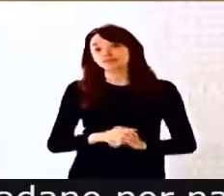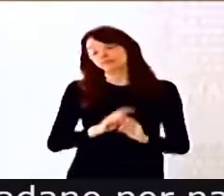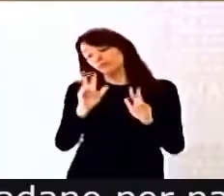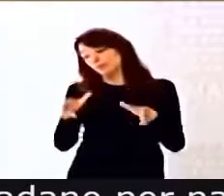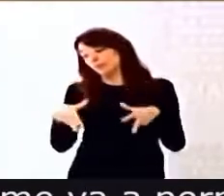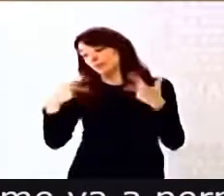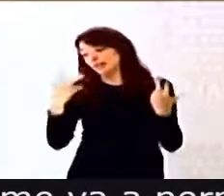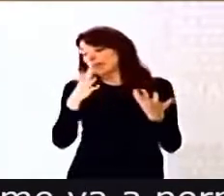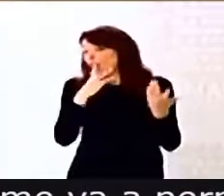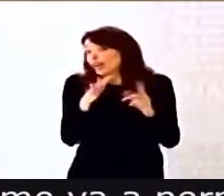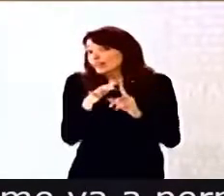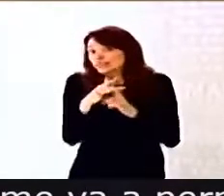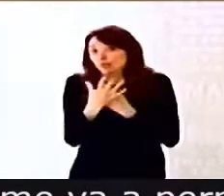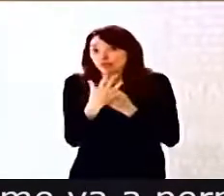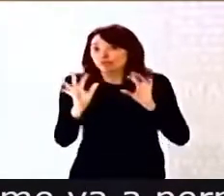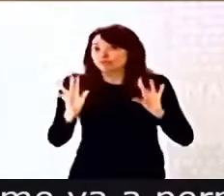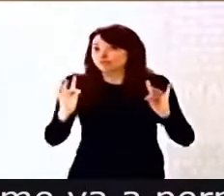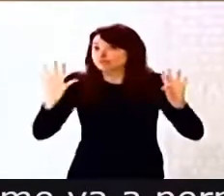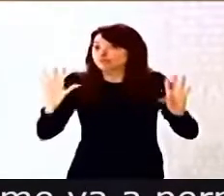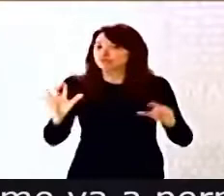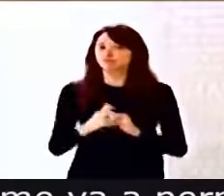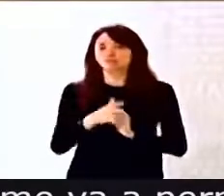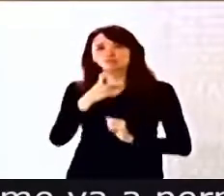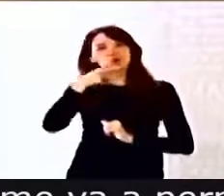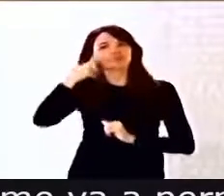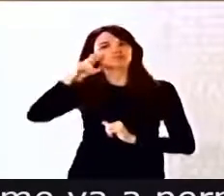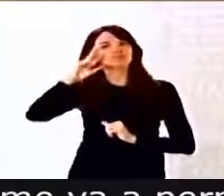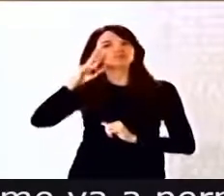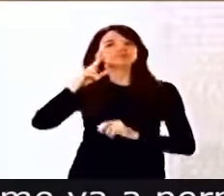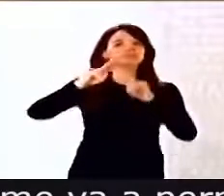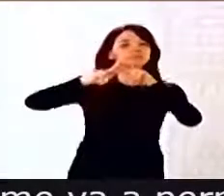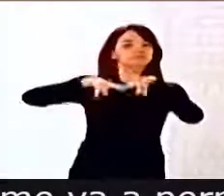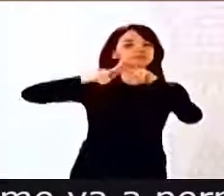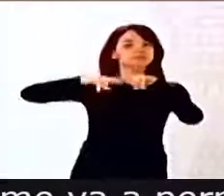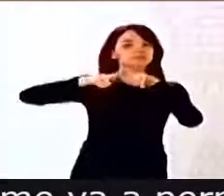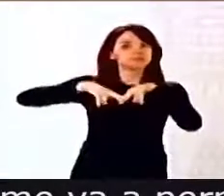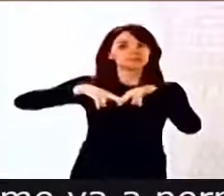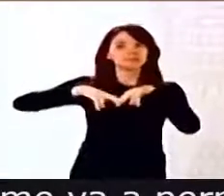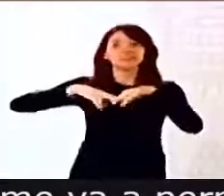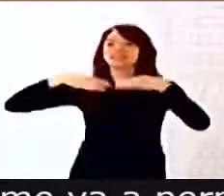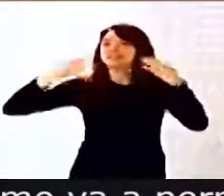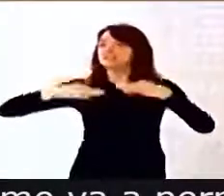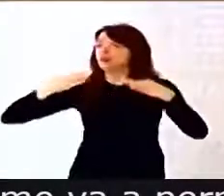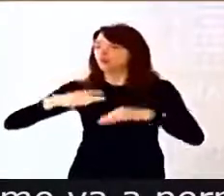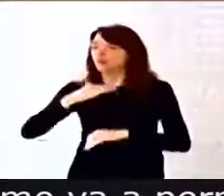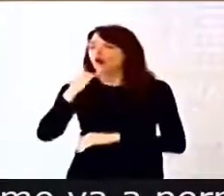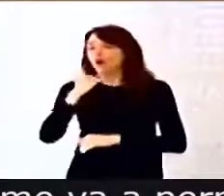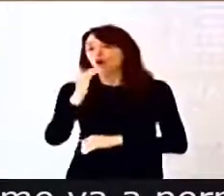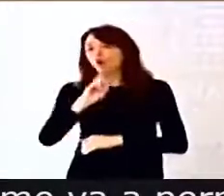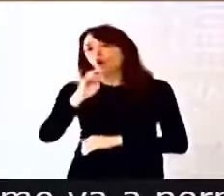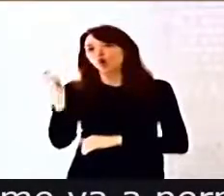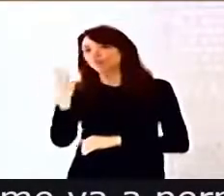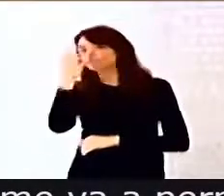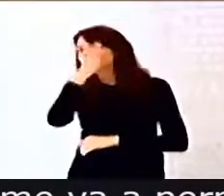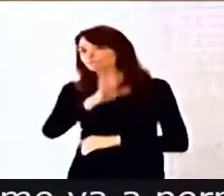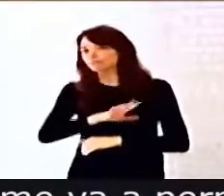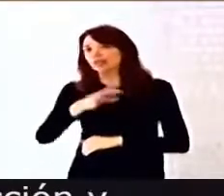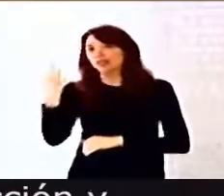en esta situación, y habiendo hecho una inspección y probablemente se tengan que emprender otras acciones, aparte